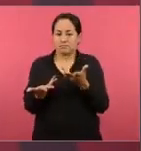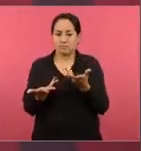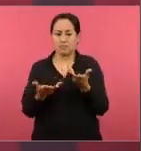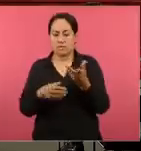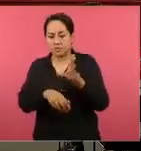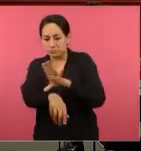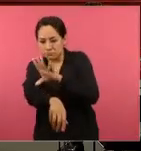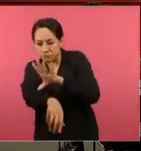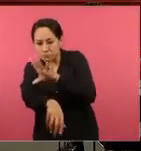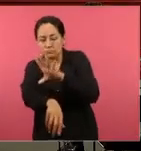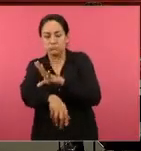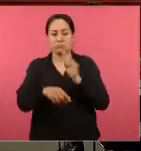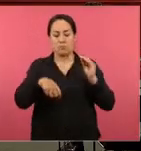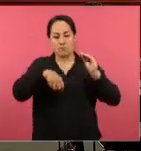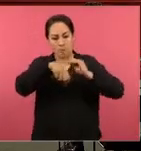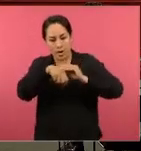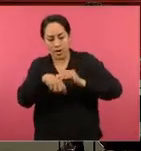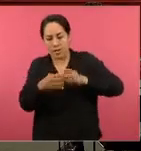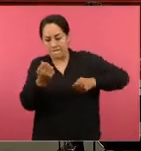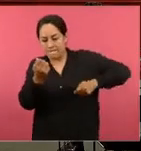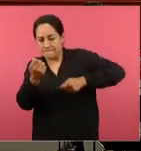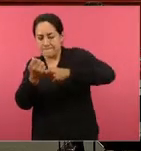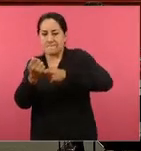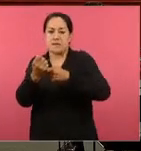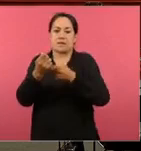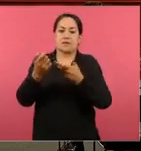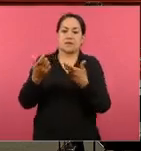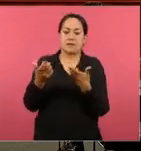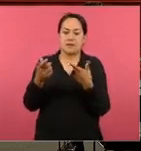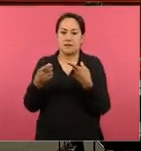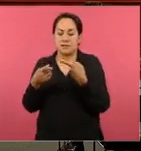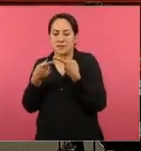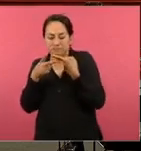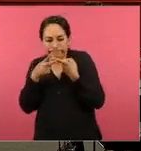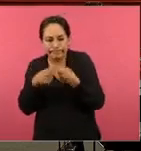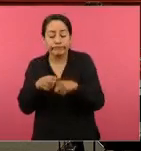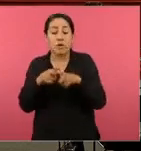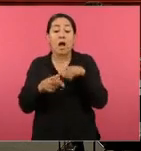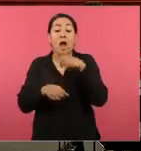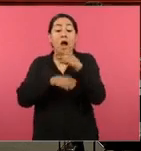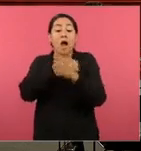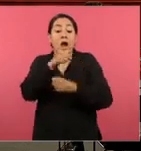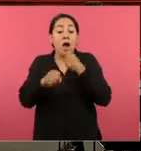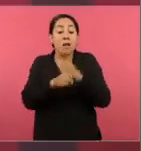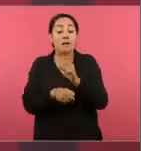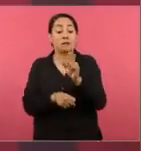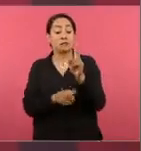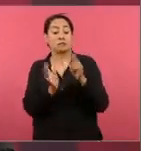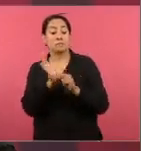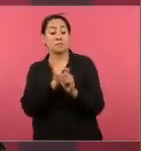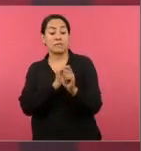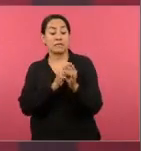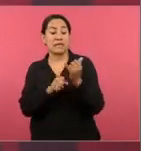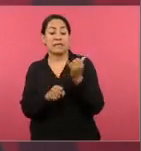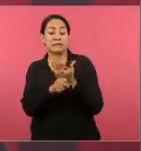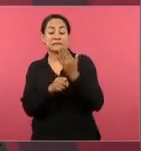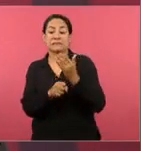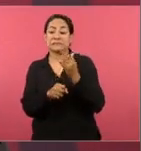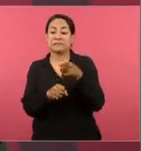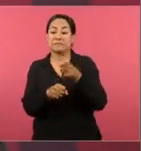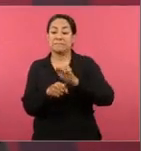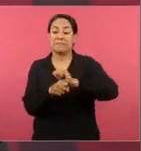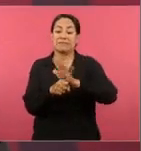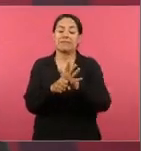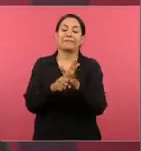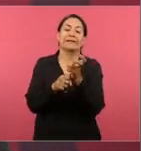instalaciones educativas. Se inició desde el 2020, sin embargo vino la pandemia, se tuvo que detener, pero les